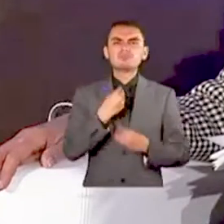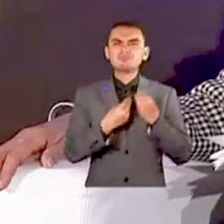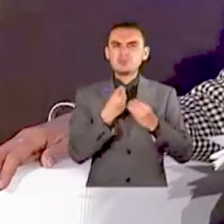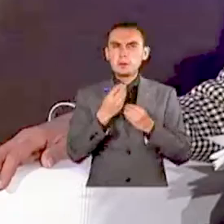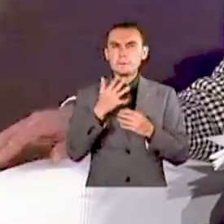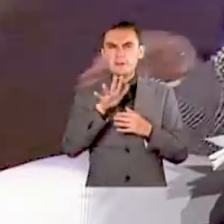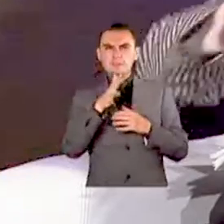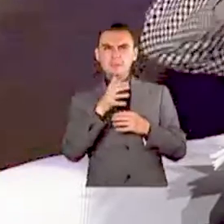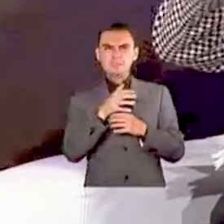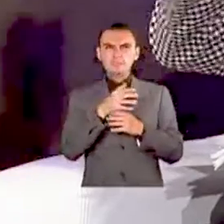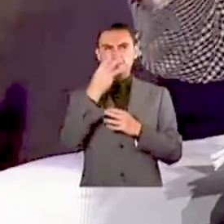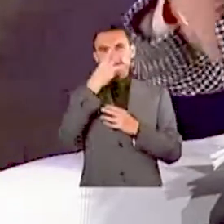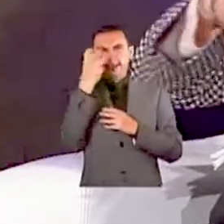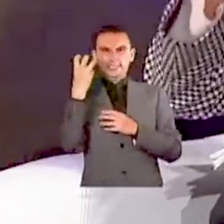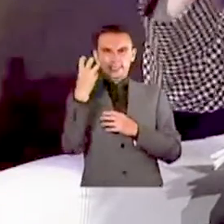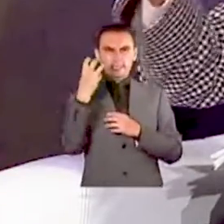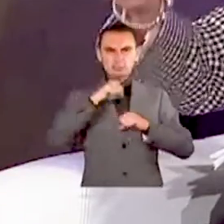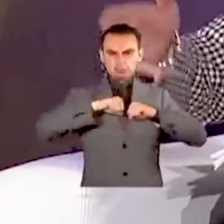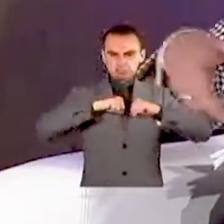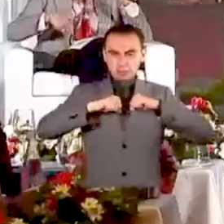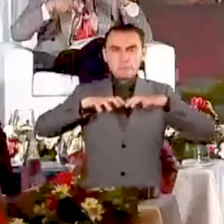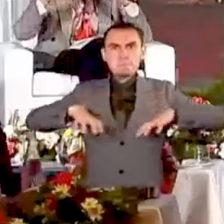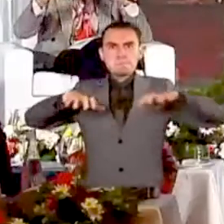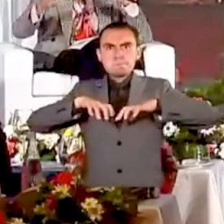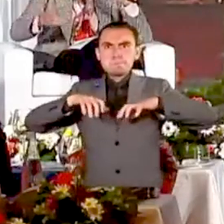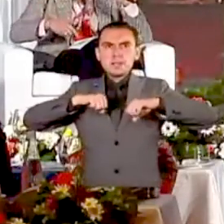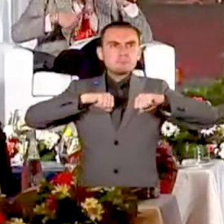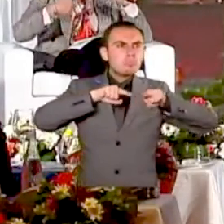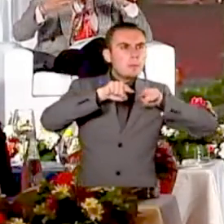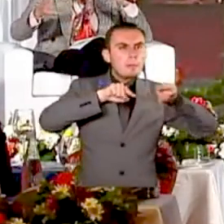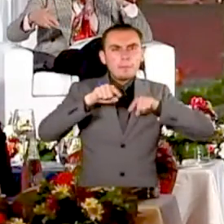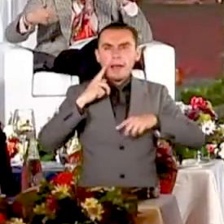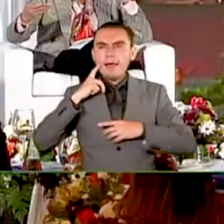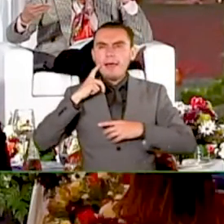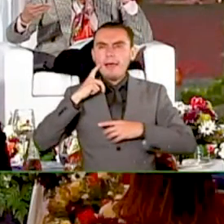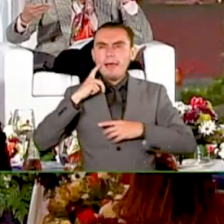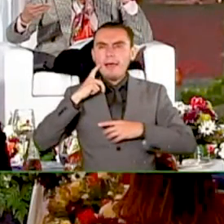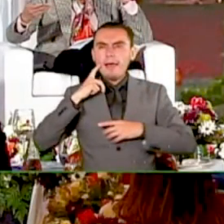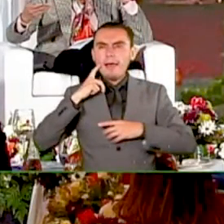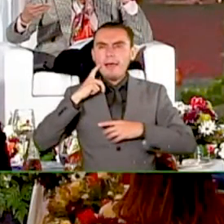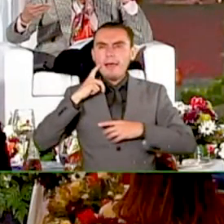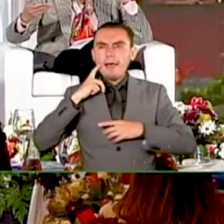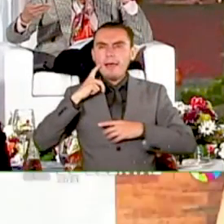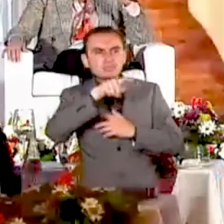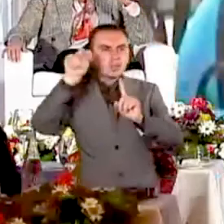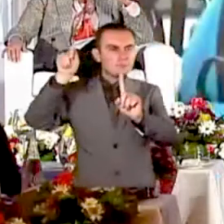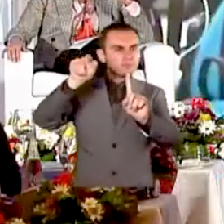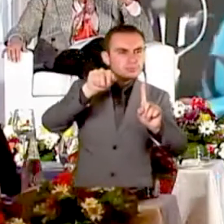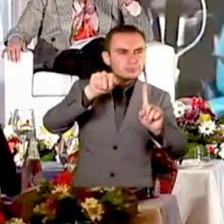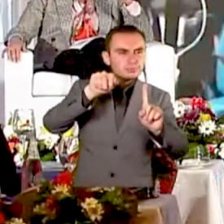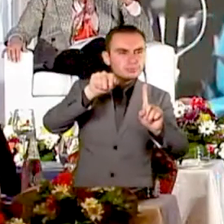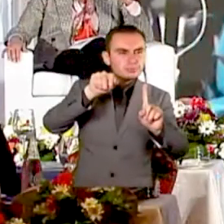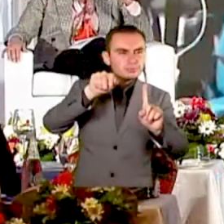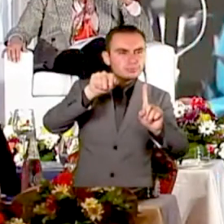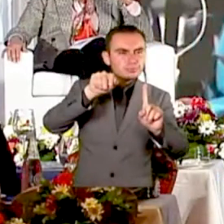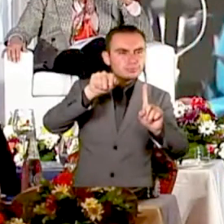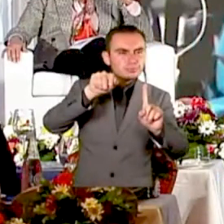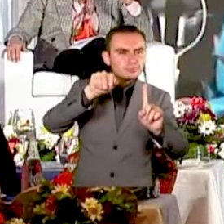300 actuaciones en general entre requerimientos, visitas, apoyo, en más de